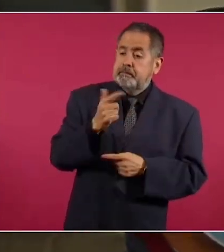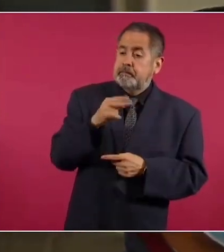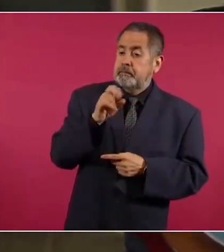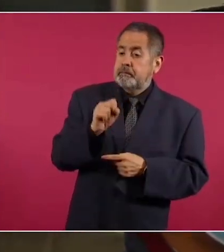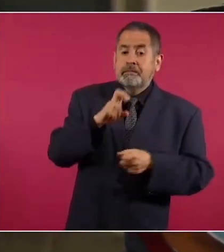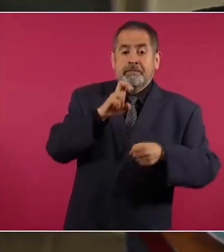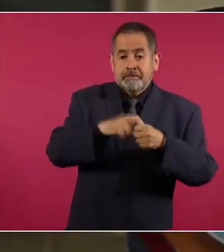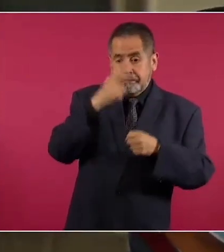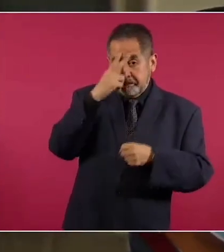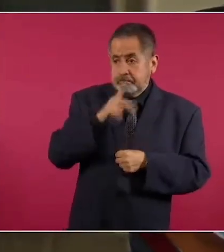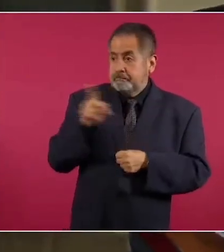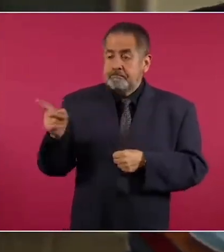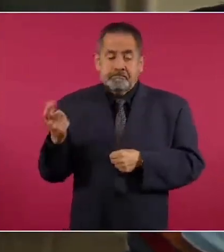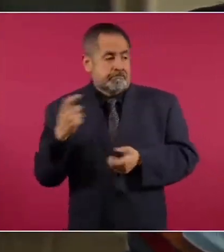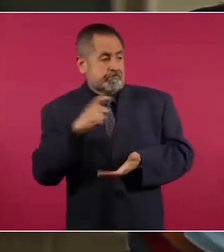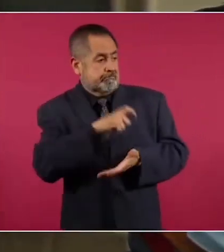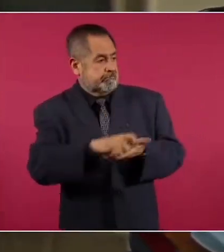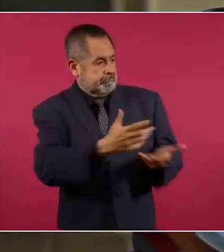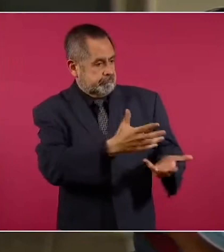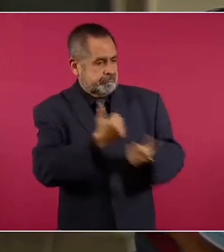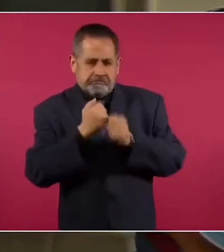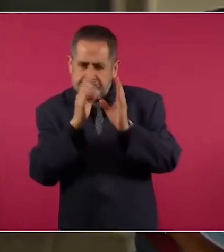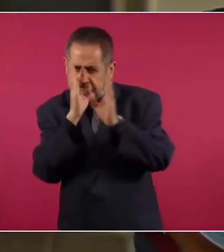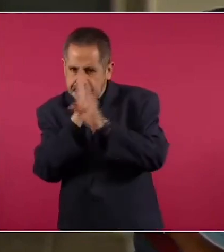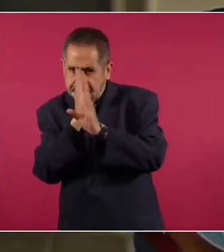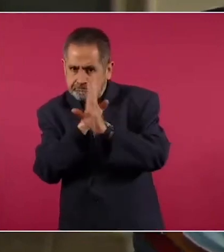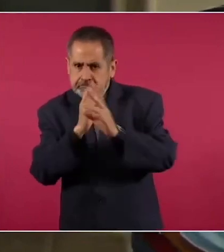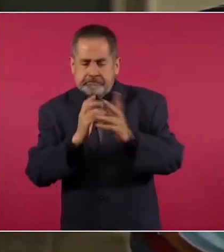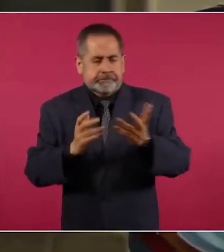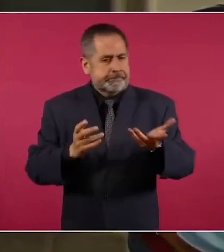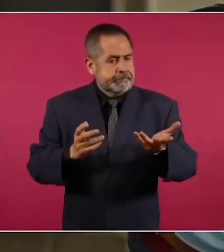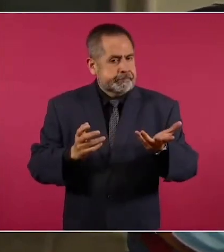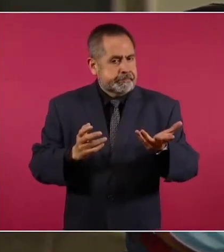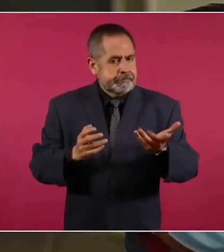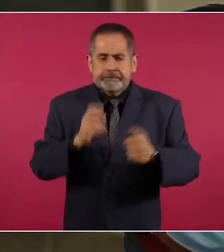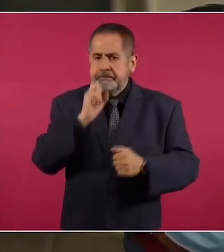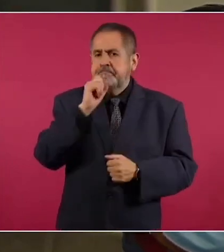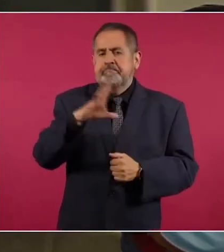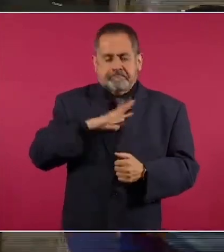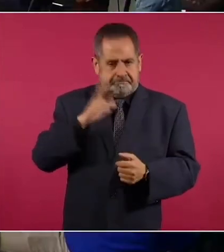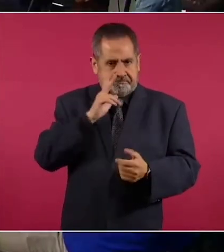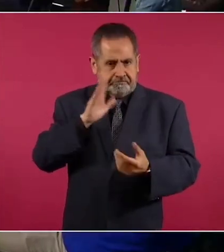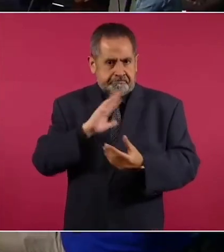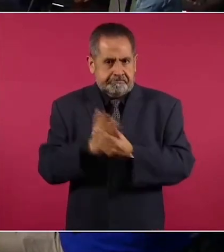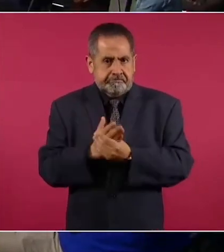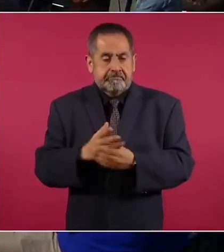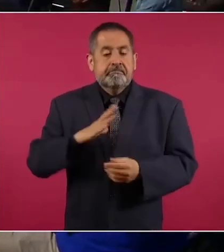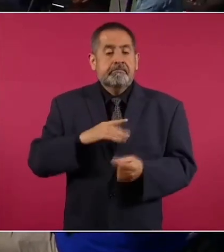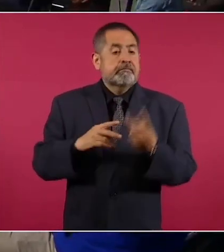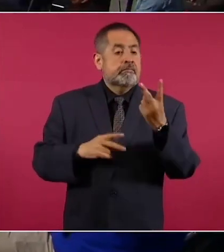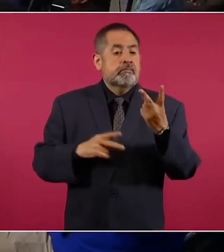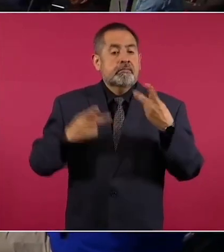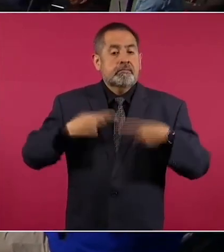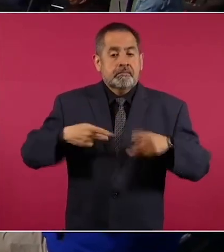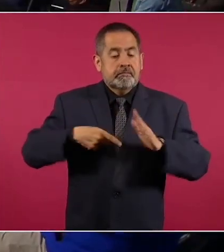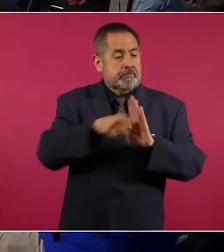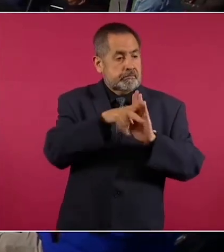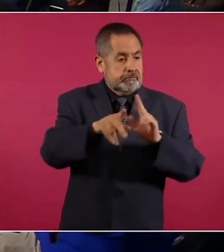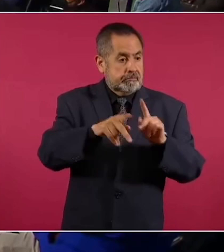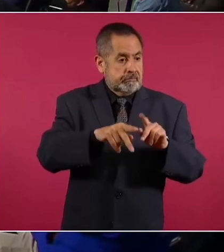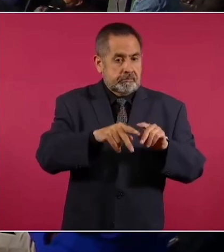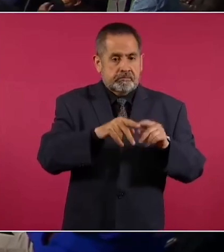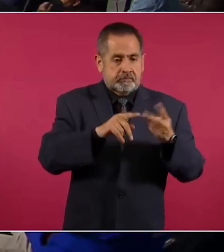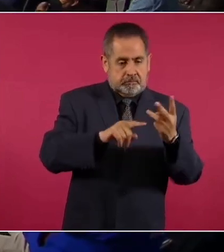Por lo tanto, bueno, y además, presidente, también hay dos periodistas y un